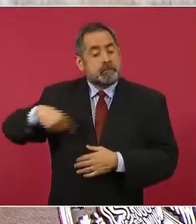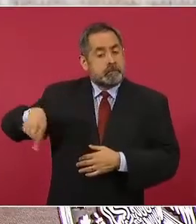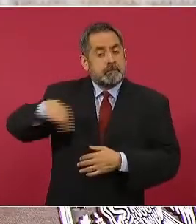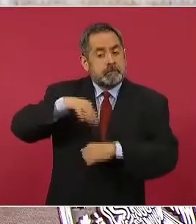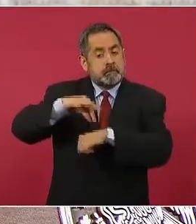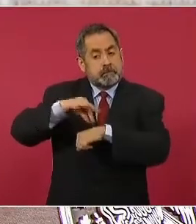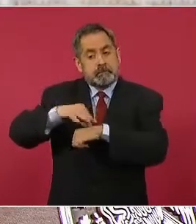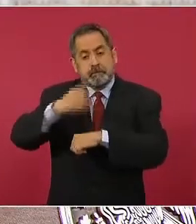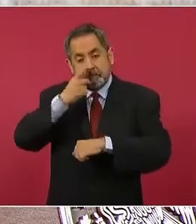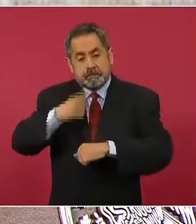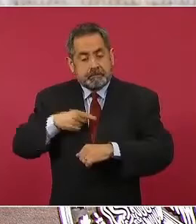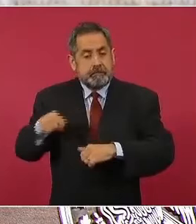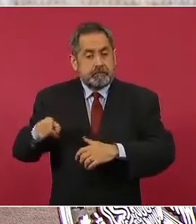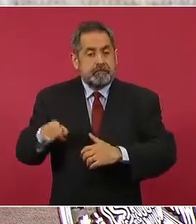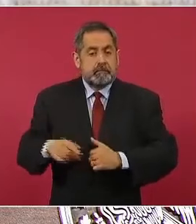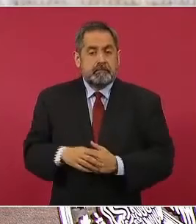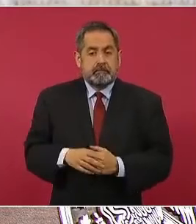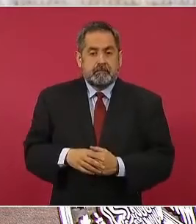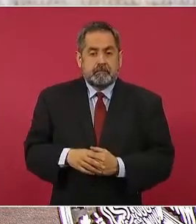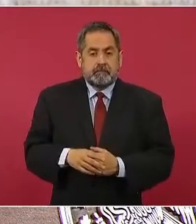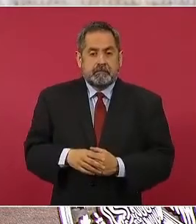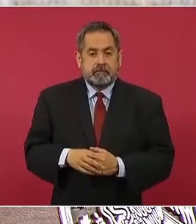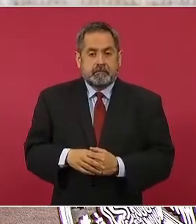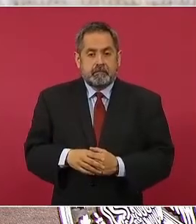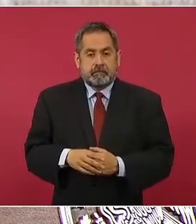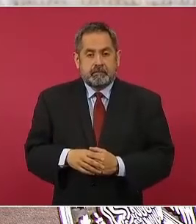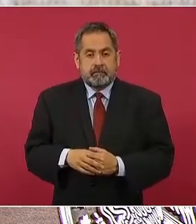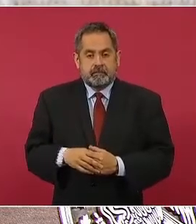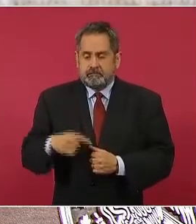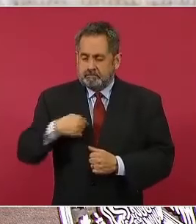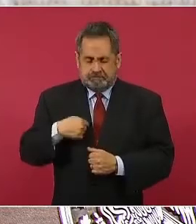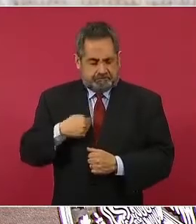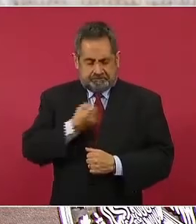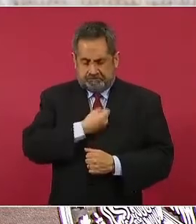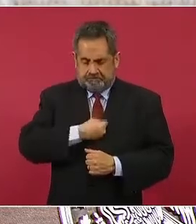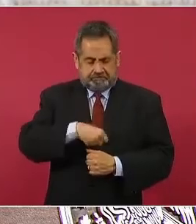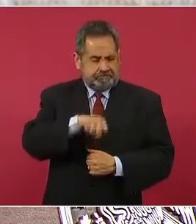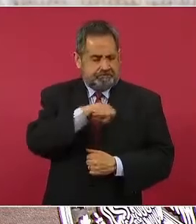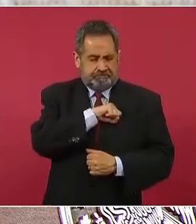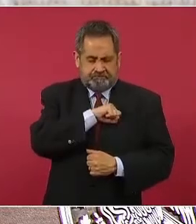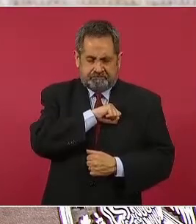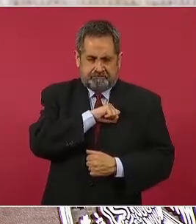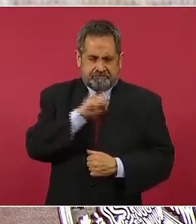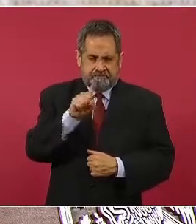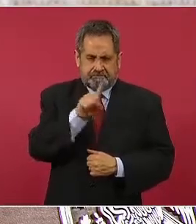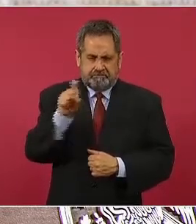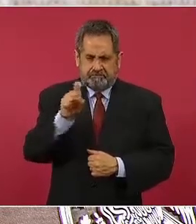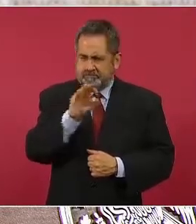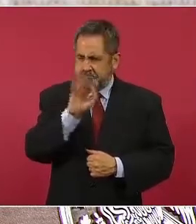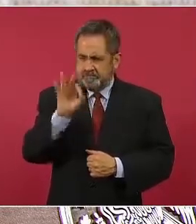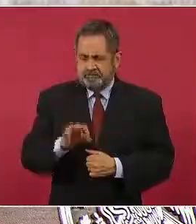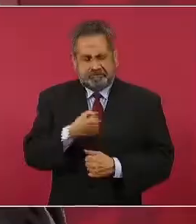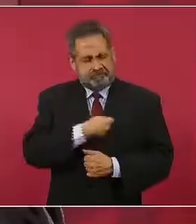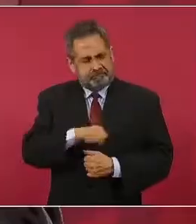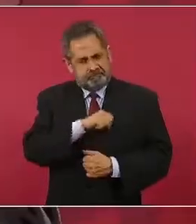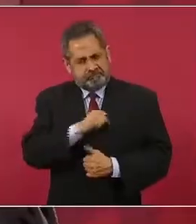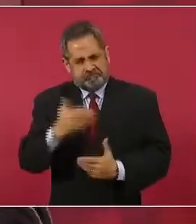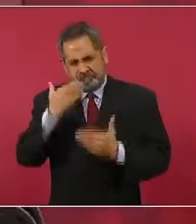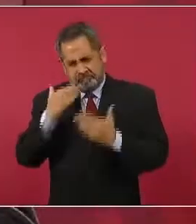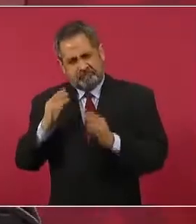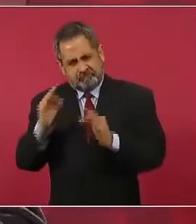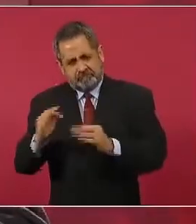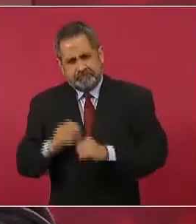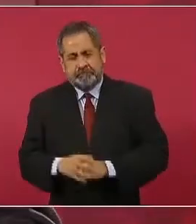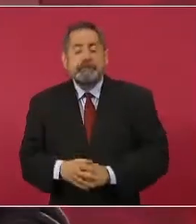voy avanzando para salir adelante. No, es la imagen de que pues